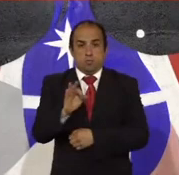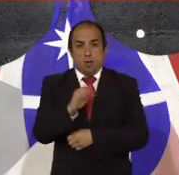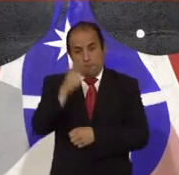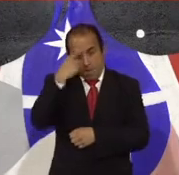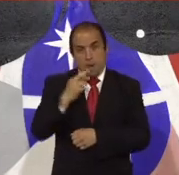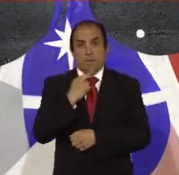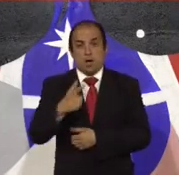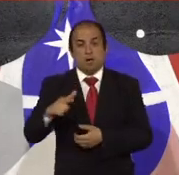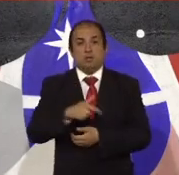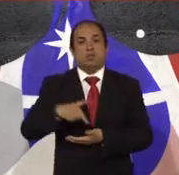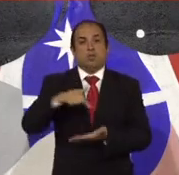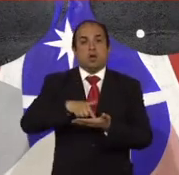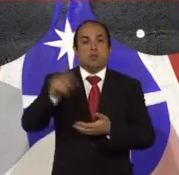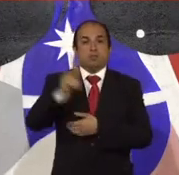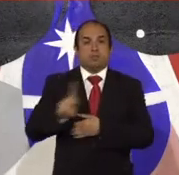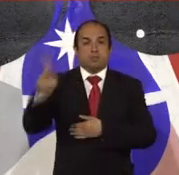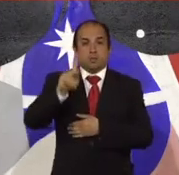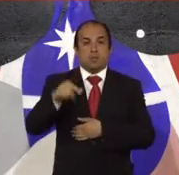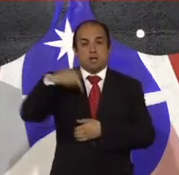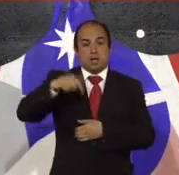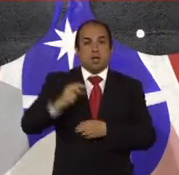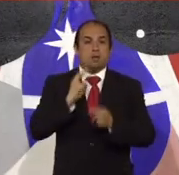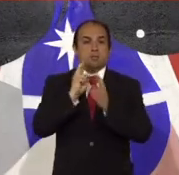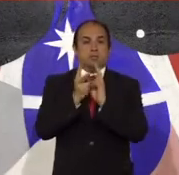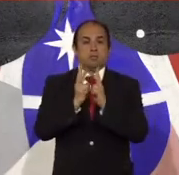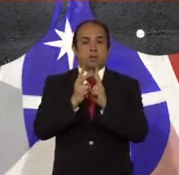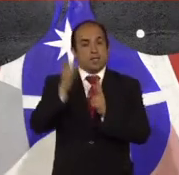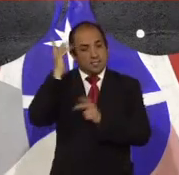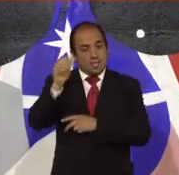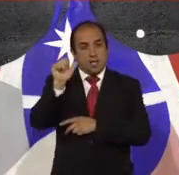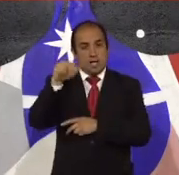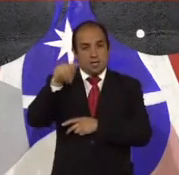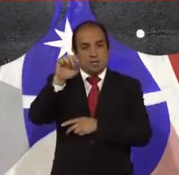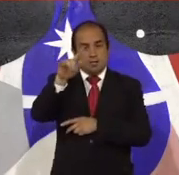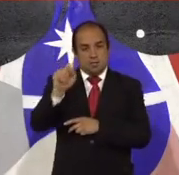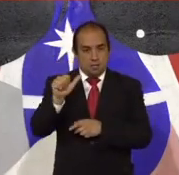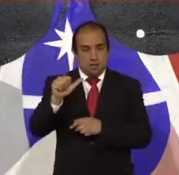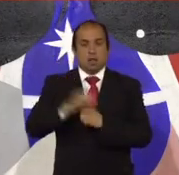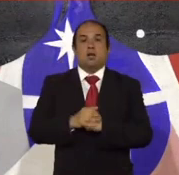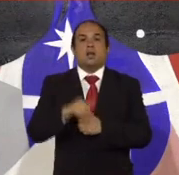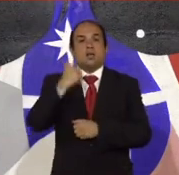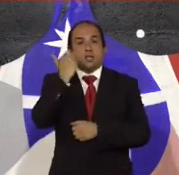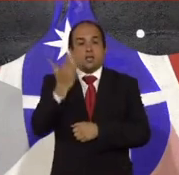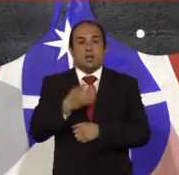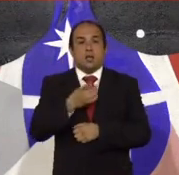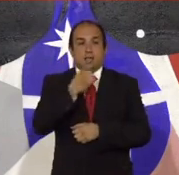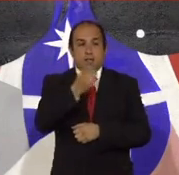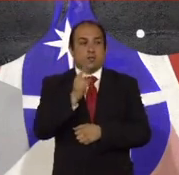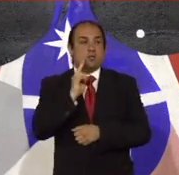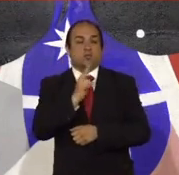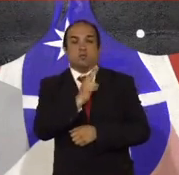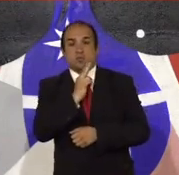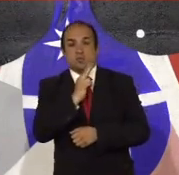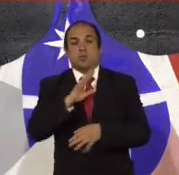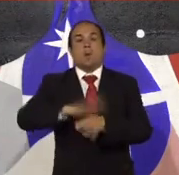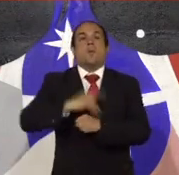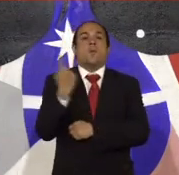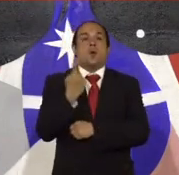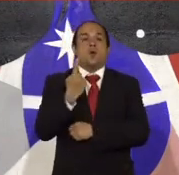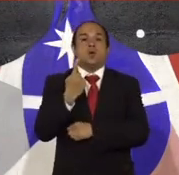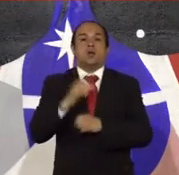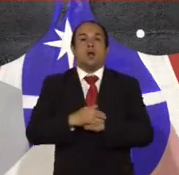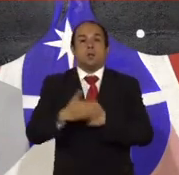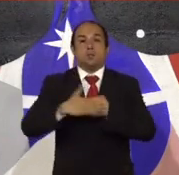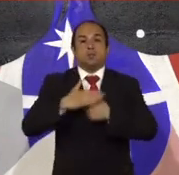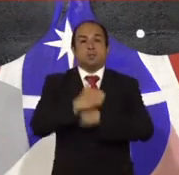mejora del espacio público. Y aquí a los vecinos de Santa Anita también les quiero dar una noticia, porque